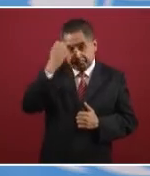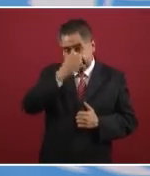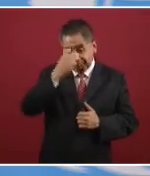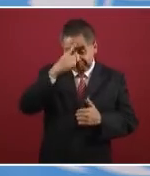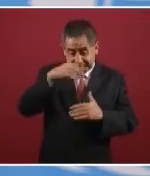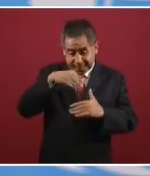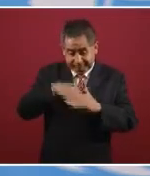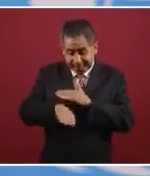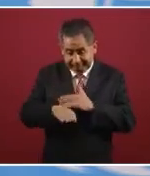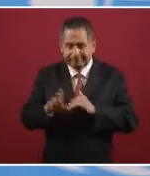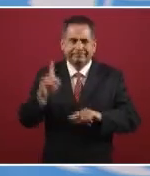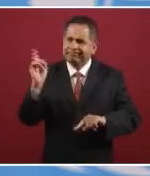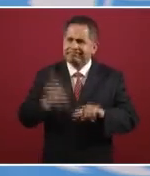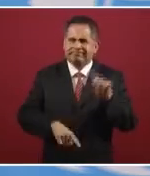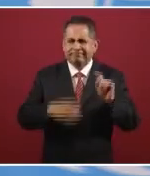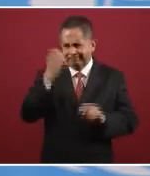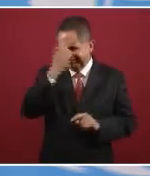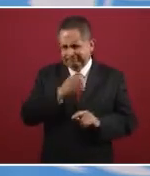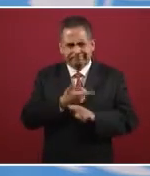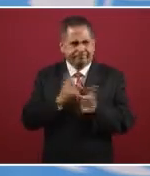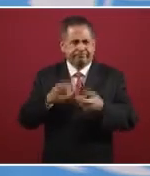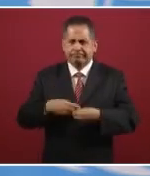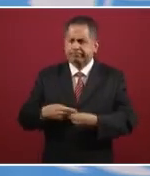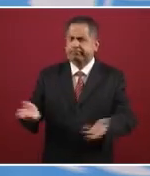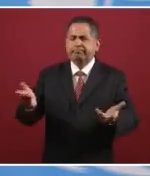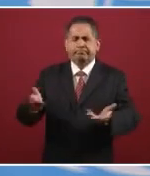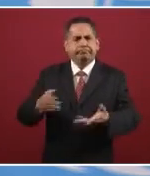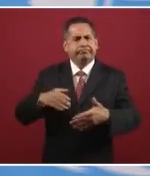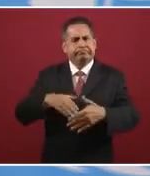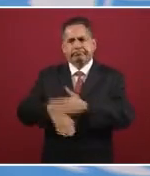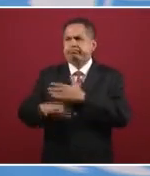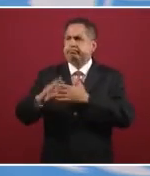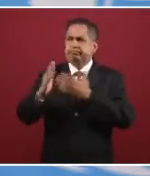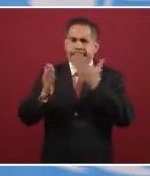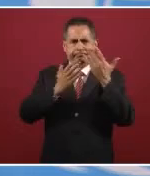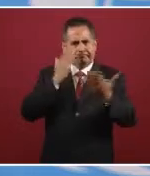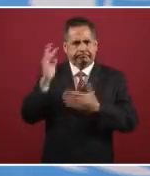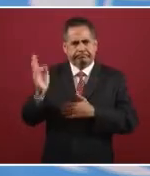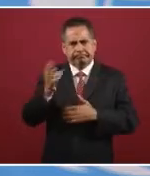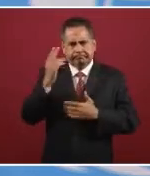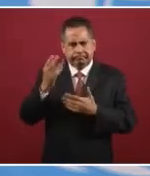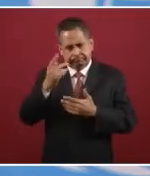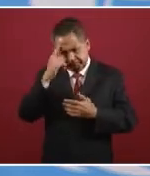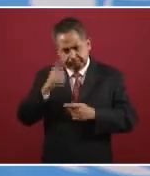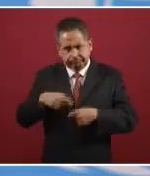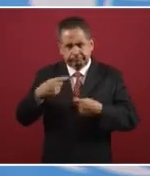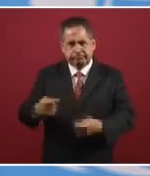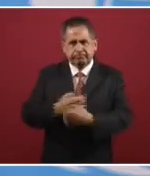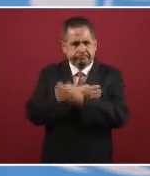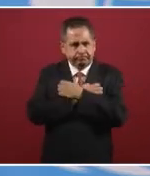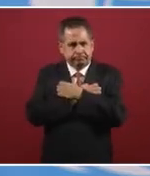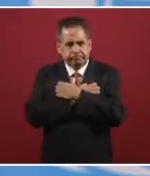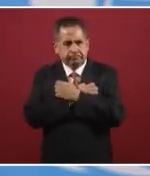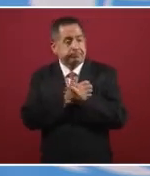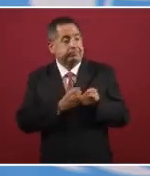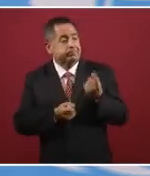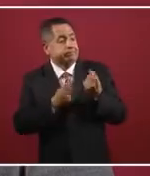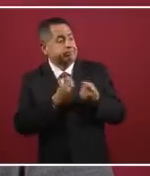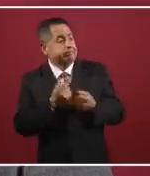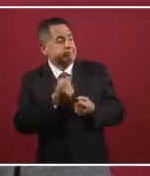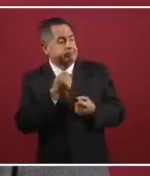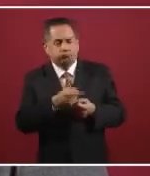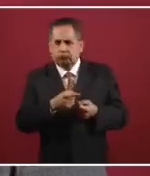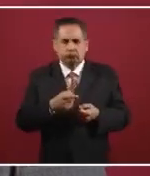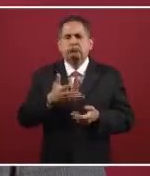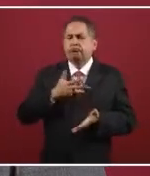de admisión, que se garantice el derecho a la educación. La educación no es un privilegio, es